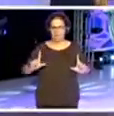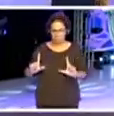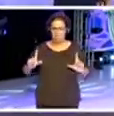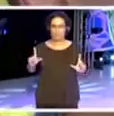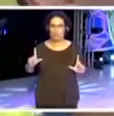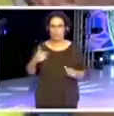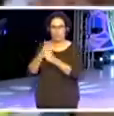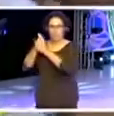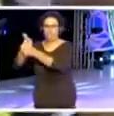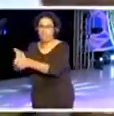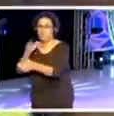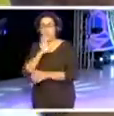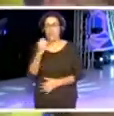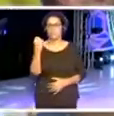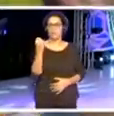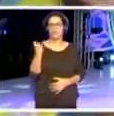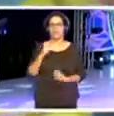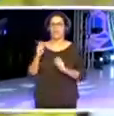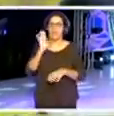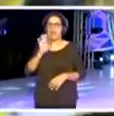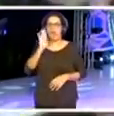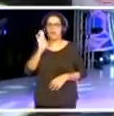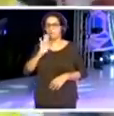Como el poder corrompe, te importa un huevo.